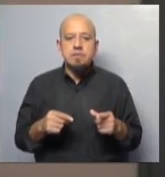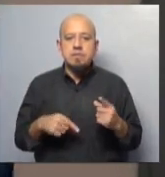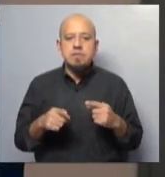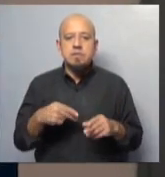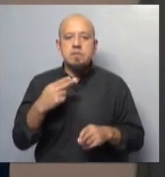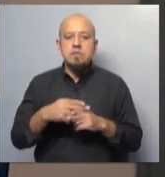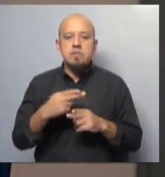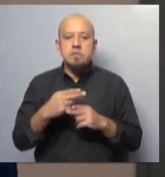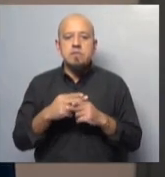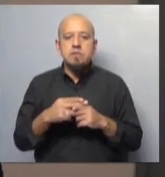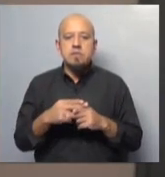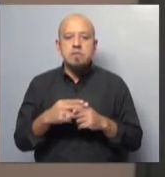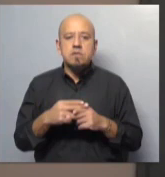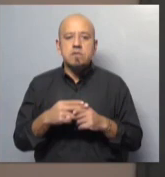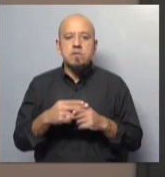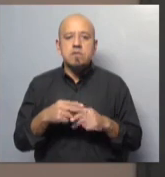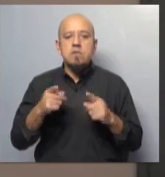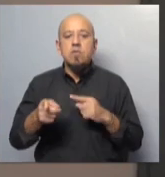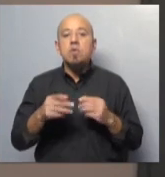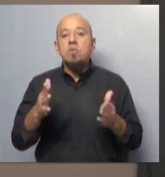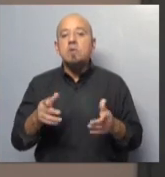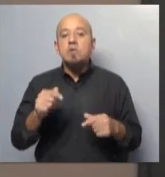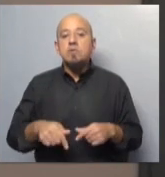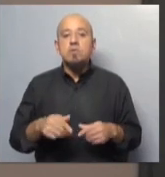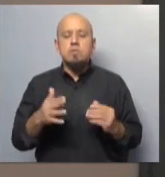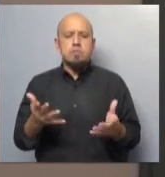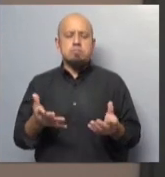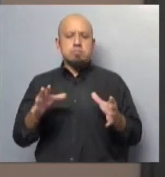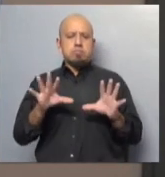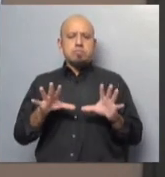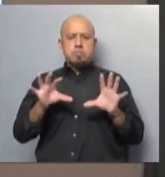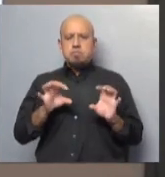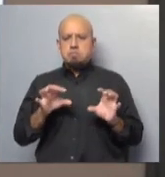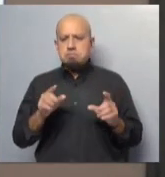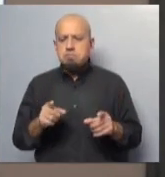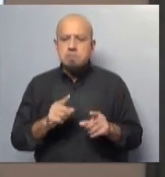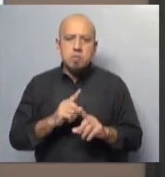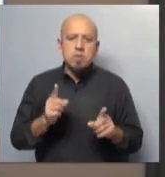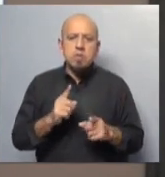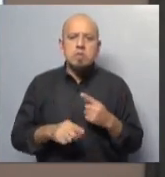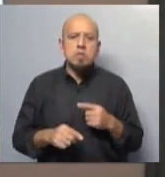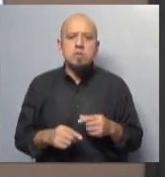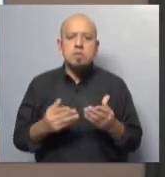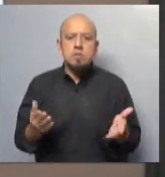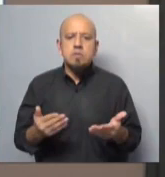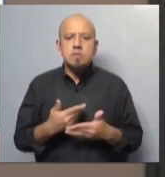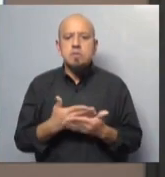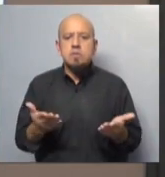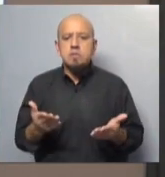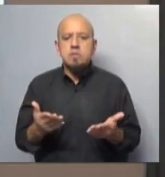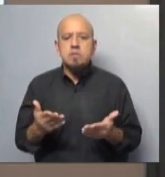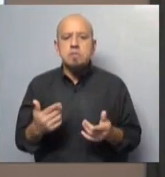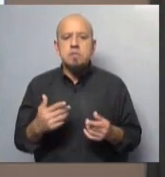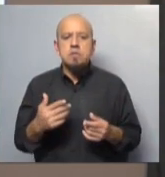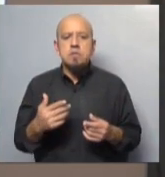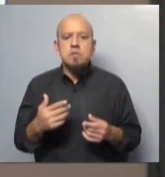nombres del texto, ¿no? Cuando pases sobre mi tumba te puede dar algo como oscuro y no, al contrario, es de una belleza el trabajo